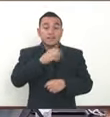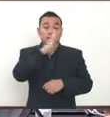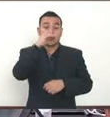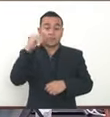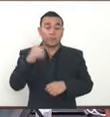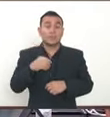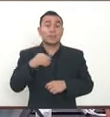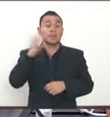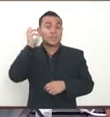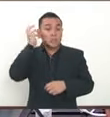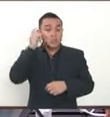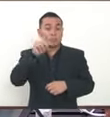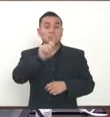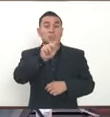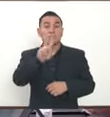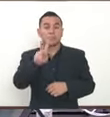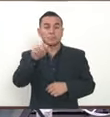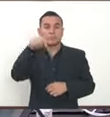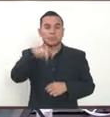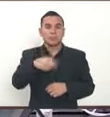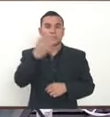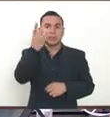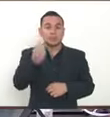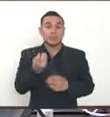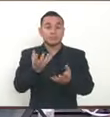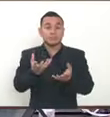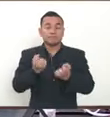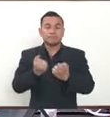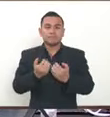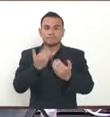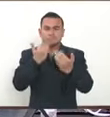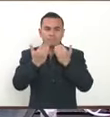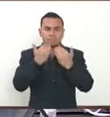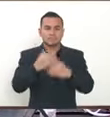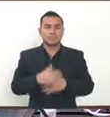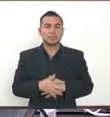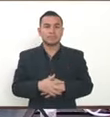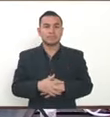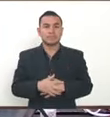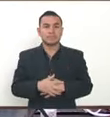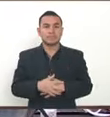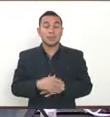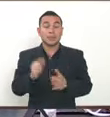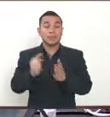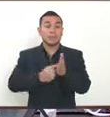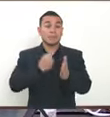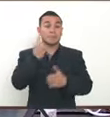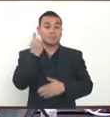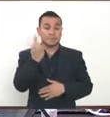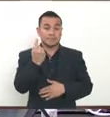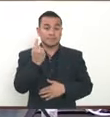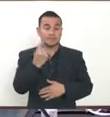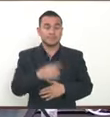televisión. Este día quiero decir que, bueno, en primer lugar,